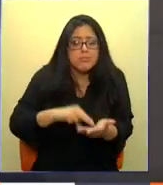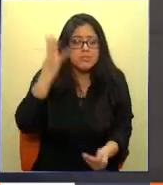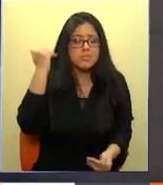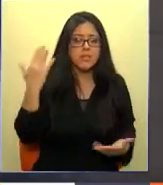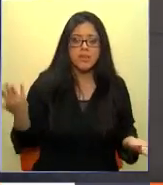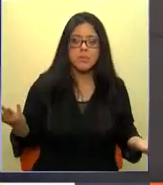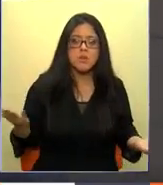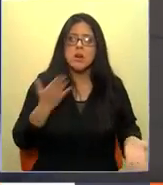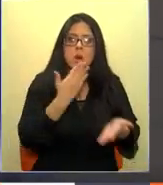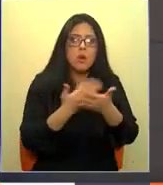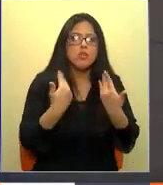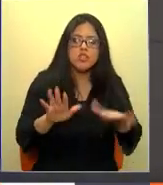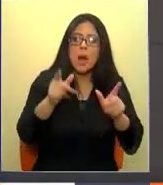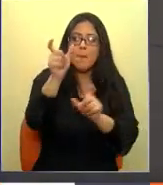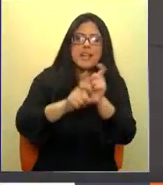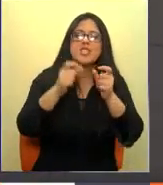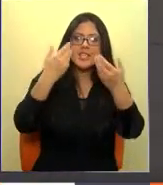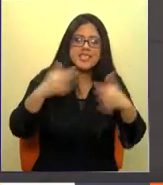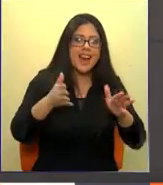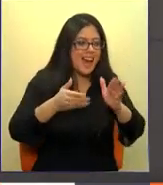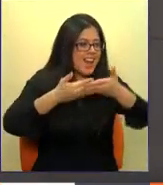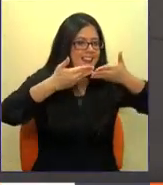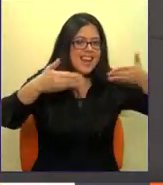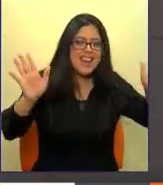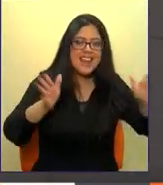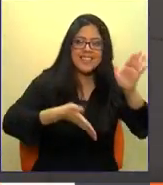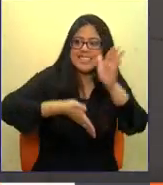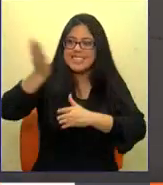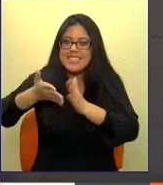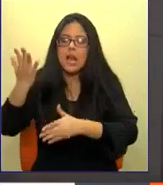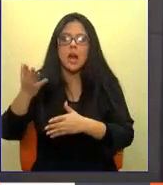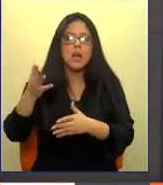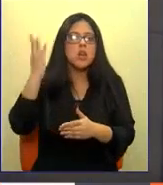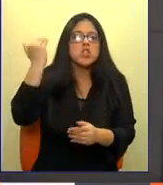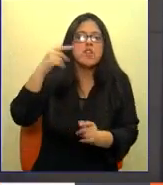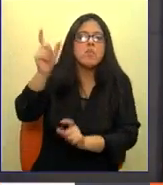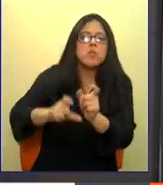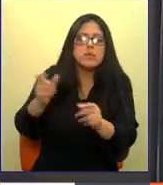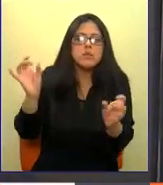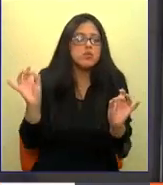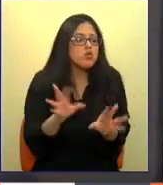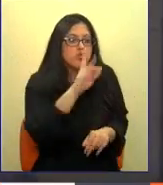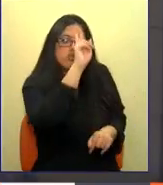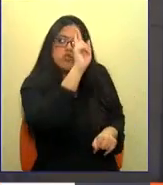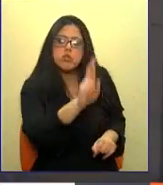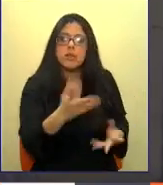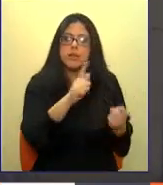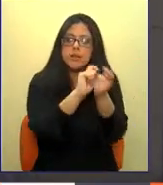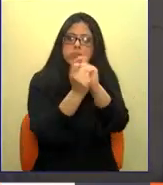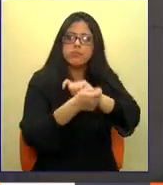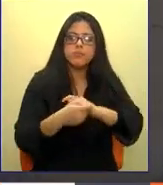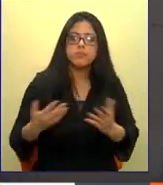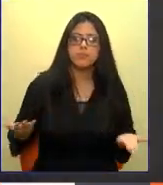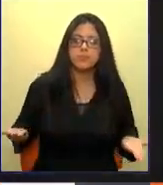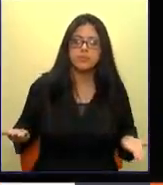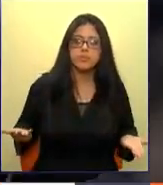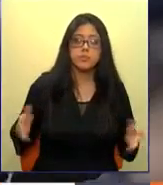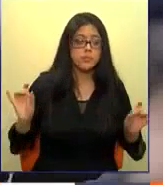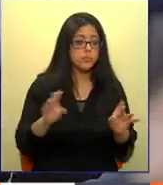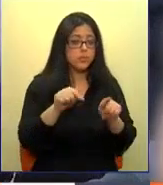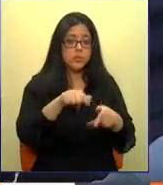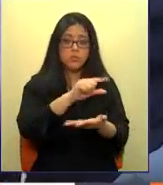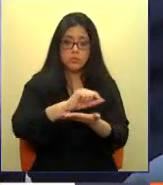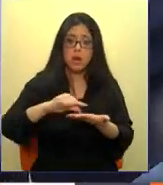ciudad y la gente no sabemos cómo se va a comportar, si es que va a respetar también la transición, esta cuestión puede aumentar de